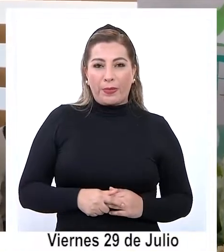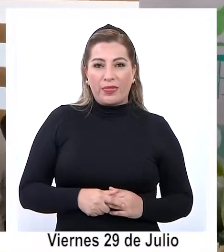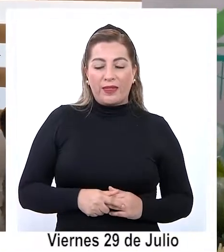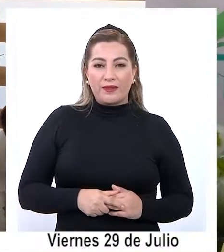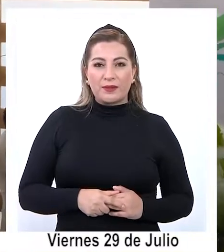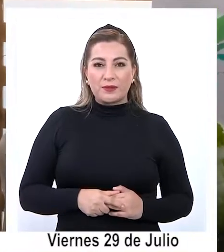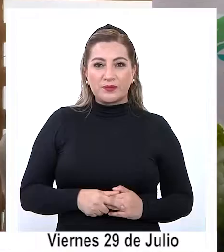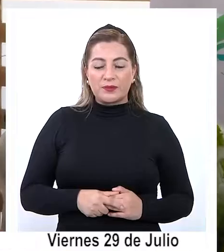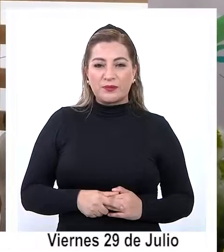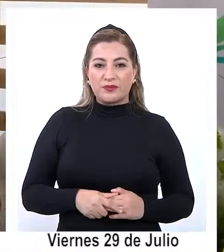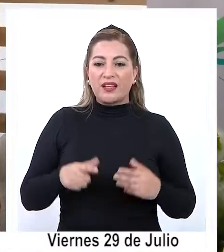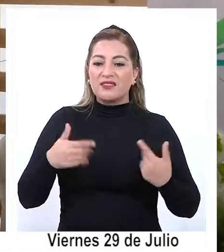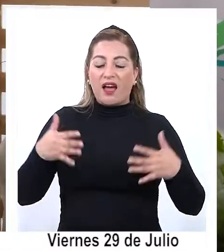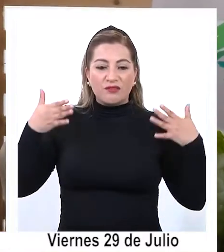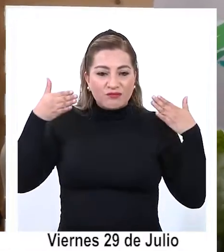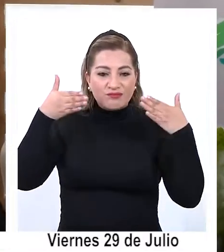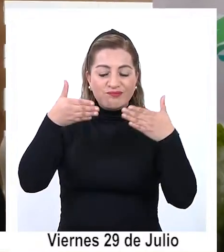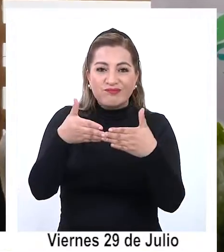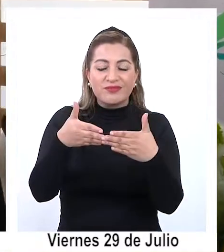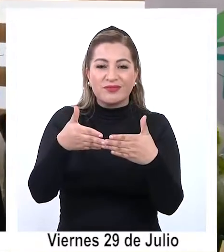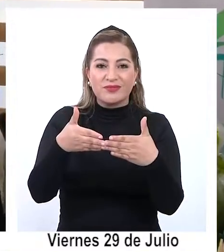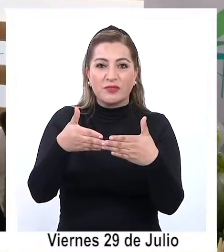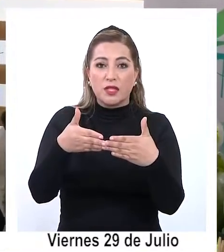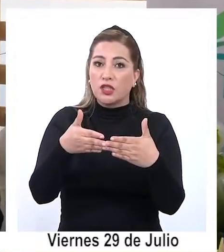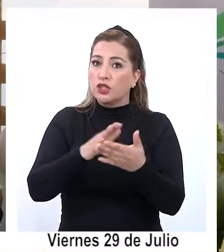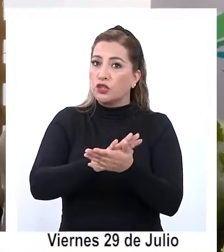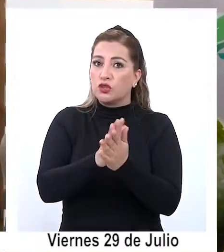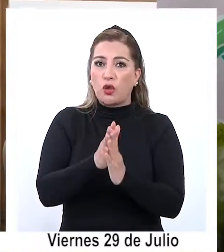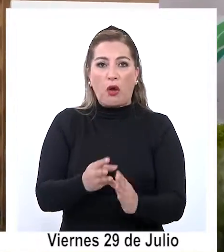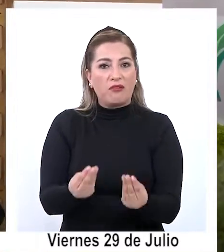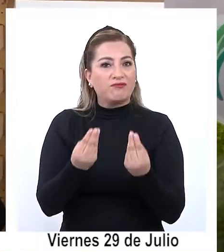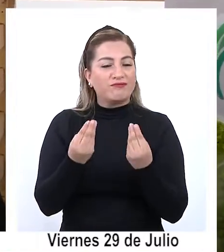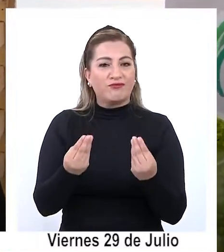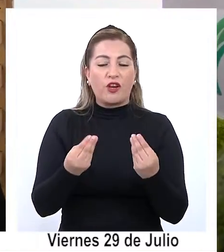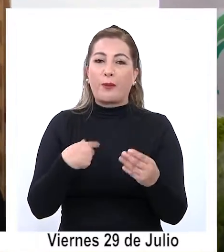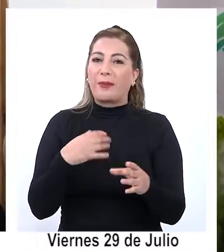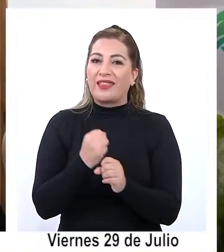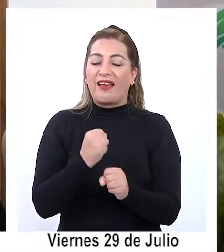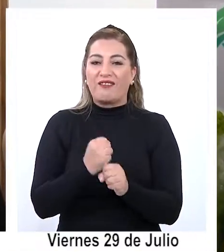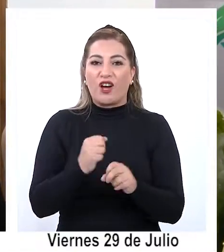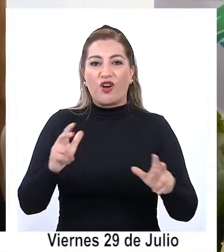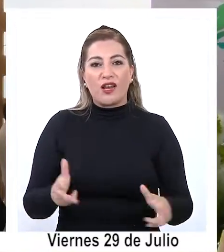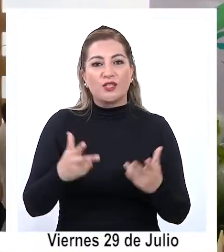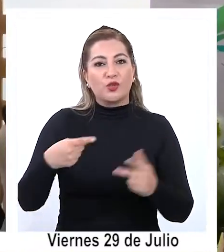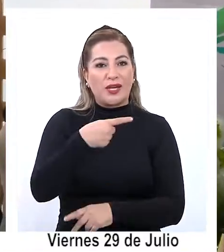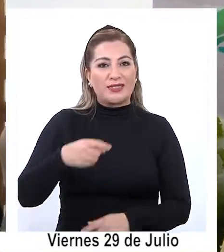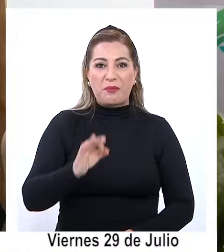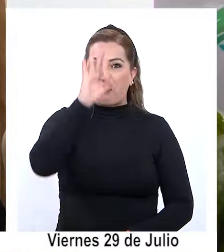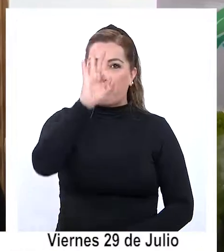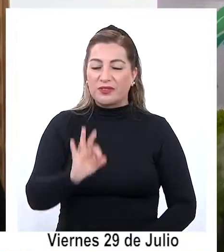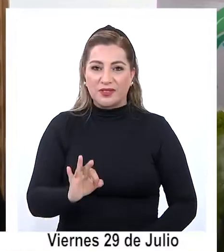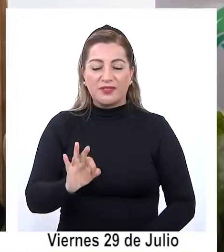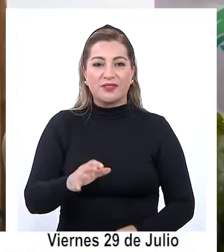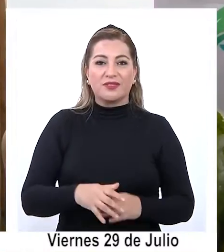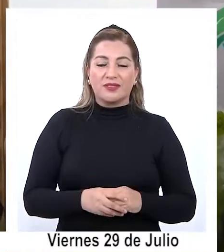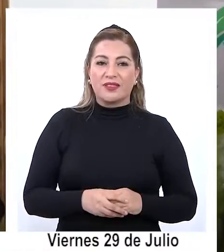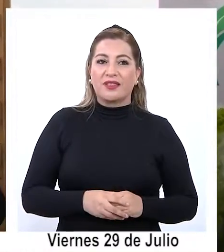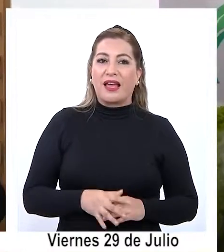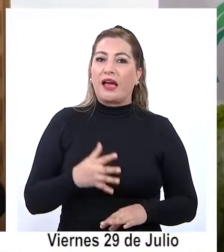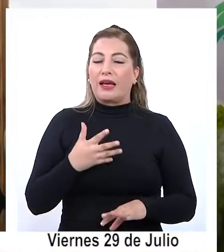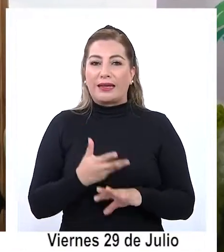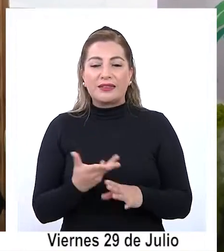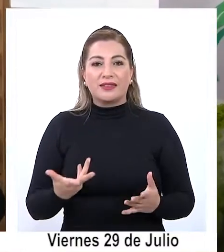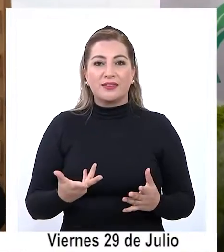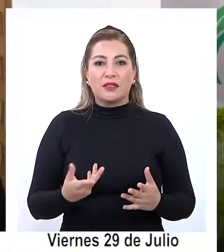ya enfocado y nos ha resultado excelente nuestra producción al 100%, ya que hemos igual tenido